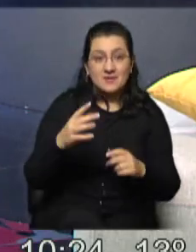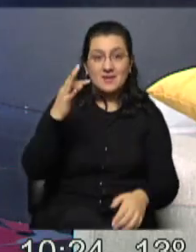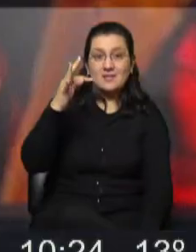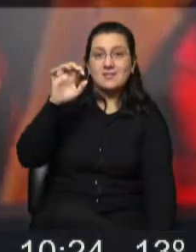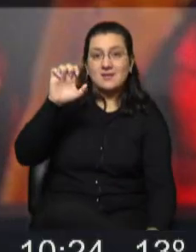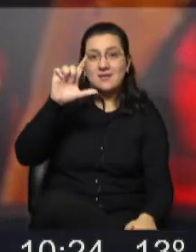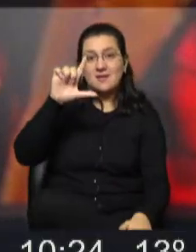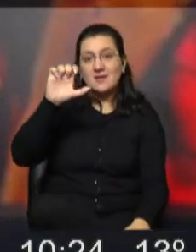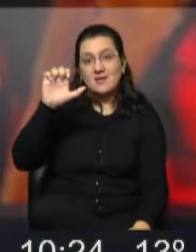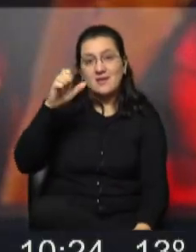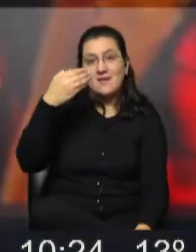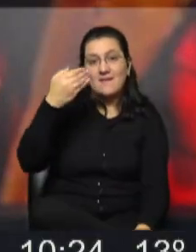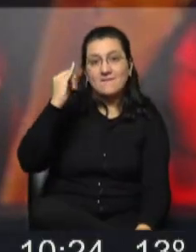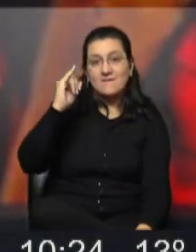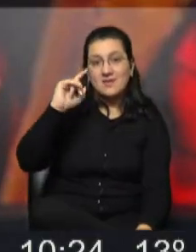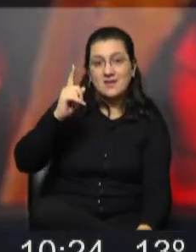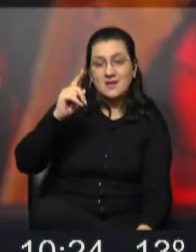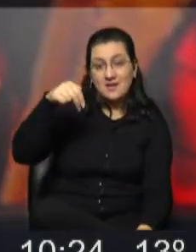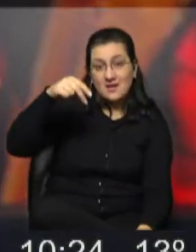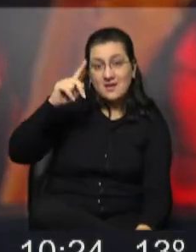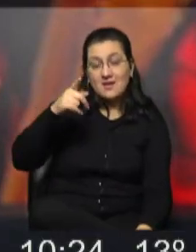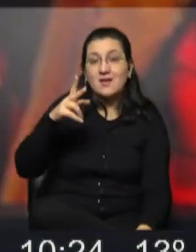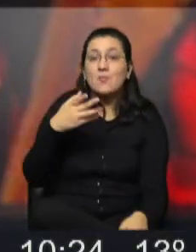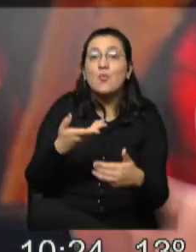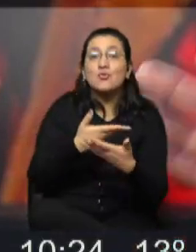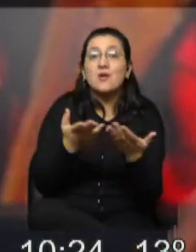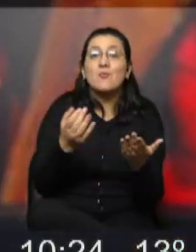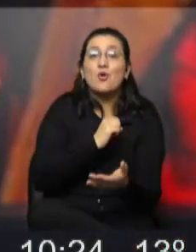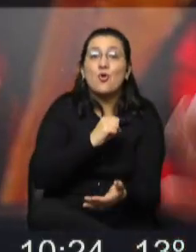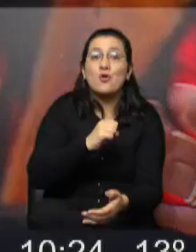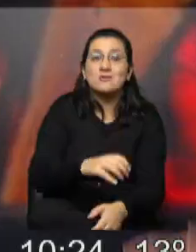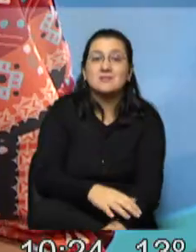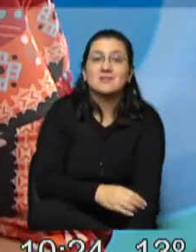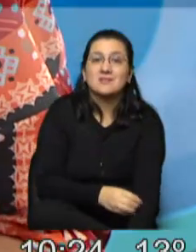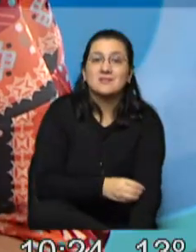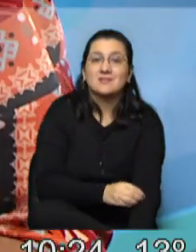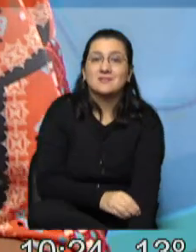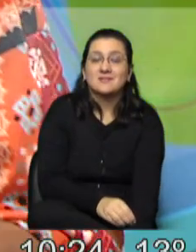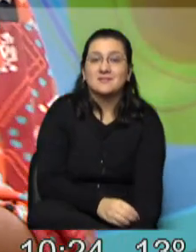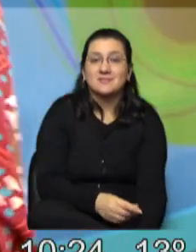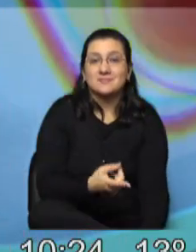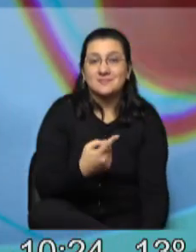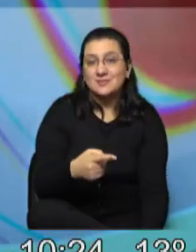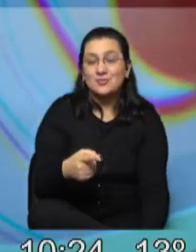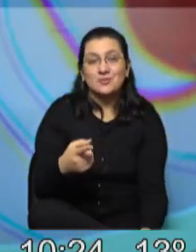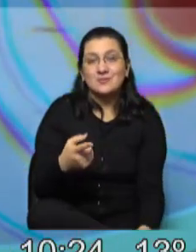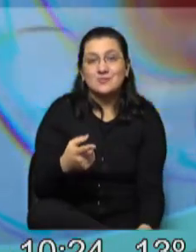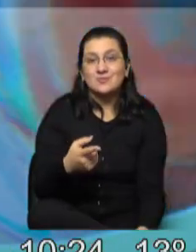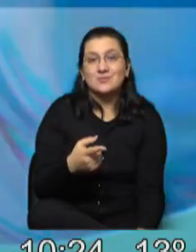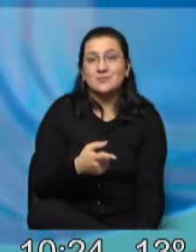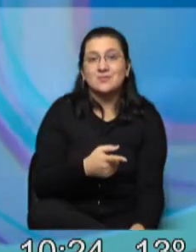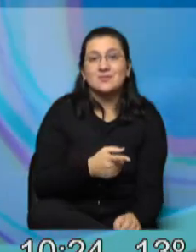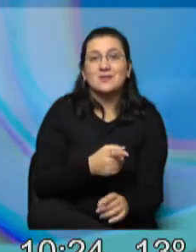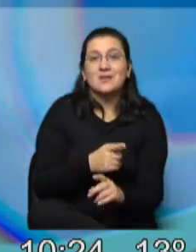el Televín que era donde pasábamos los goles, que era todo en vivo. Una irreverencia, una